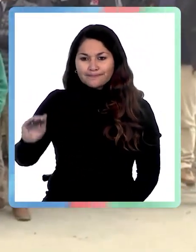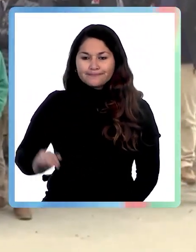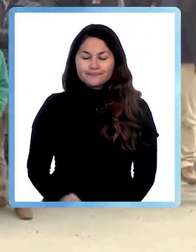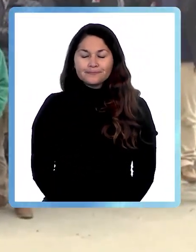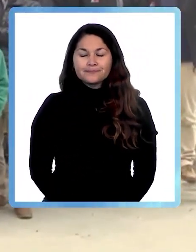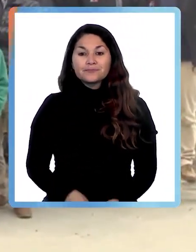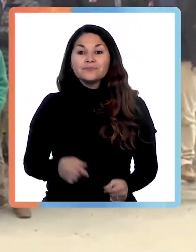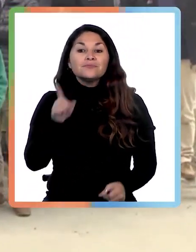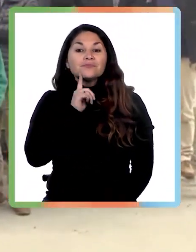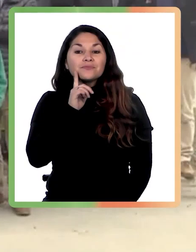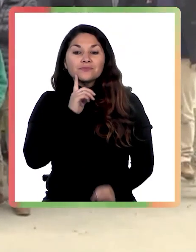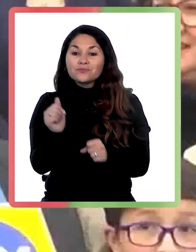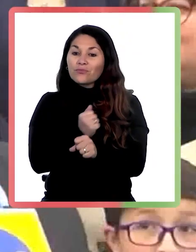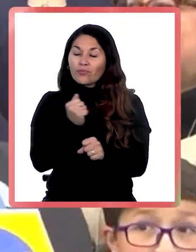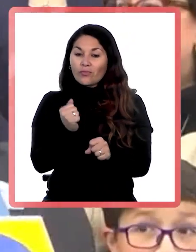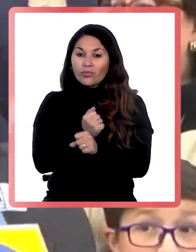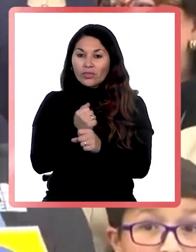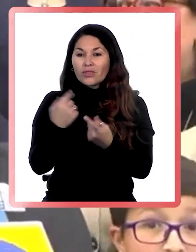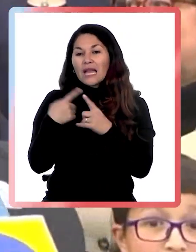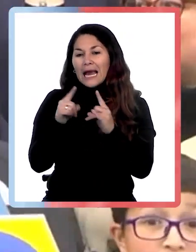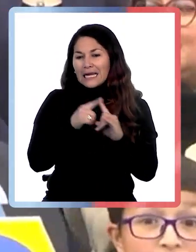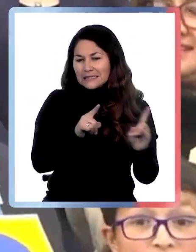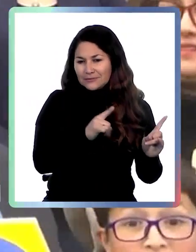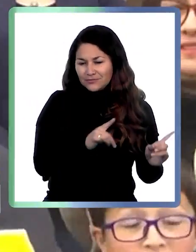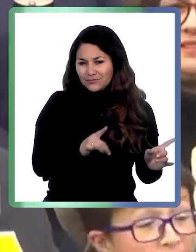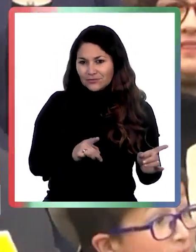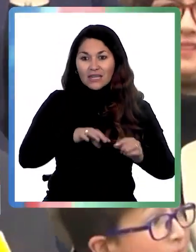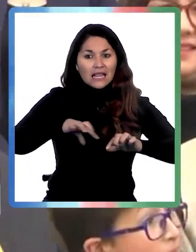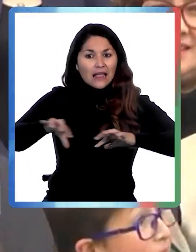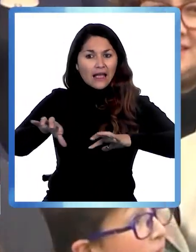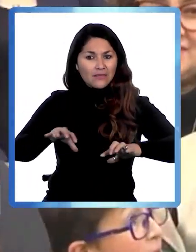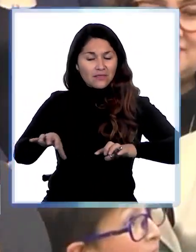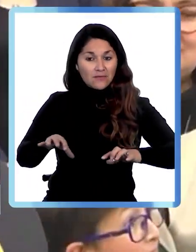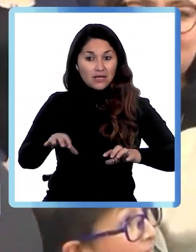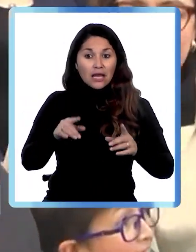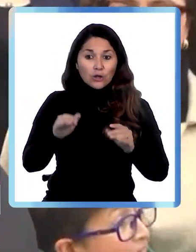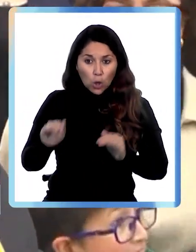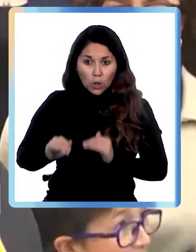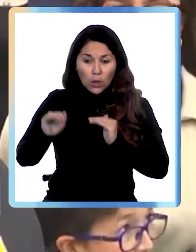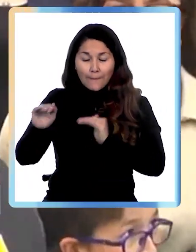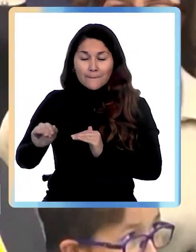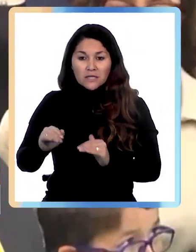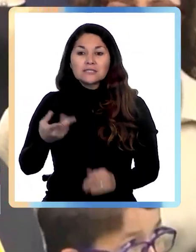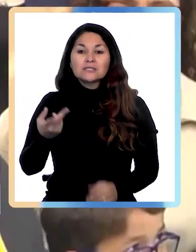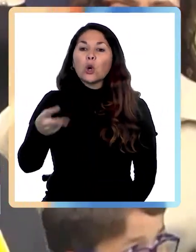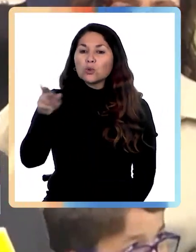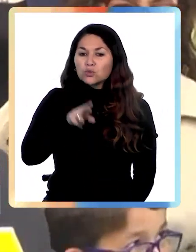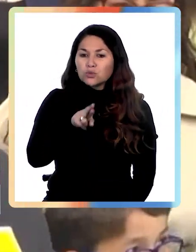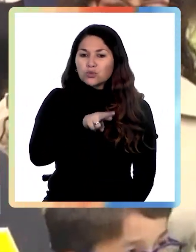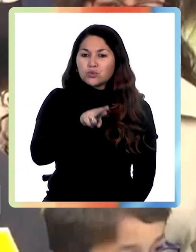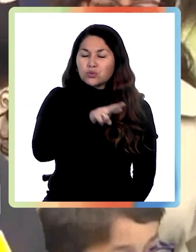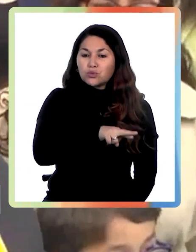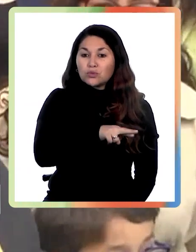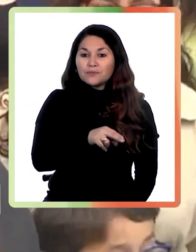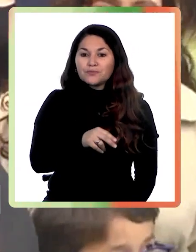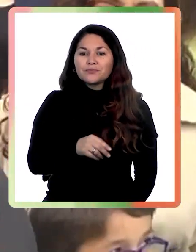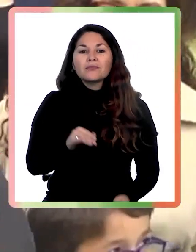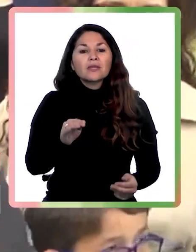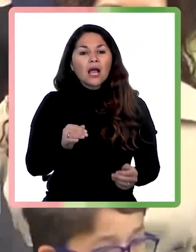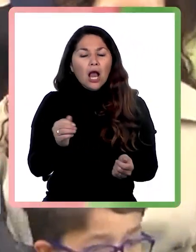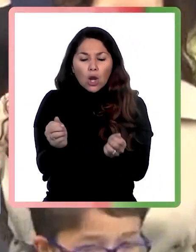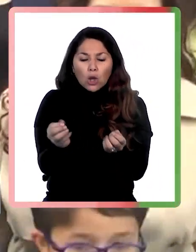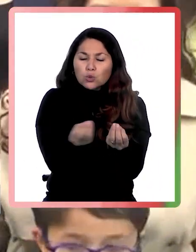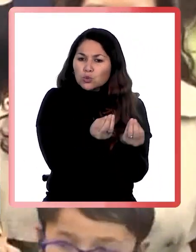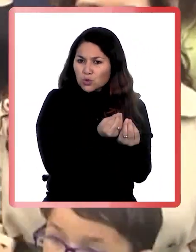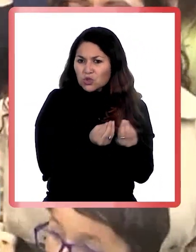pequeños tenemos talleres ambientales Y tenemos distintas actividades que van justamente en torno al reciclaje a la reutilización al